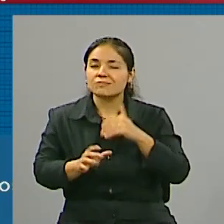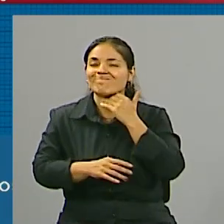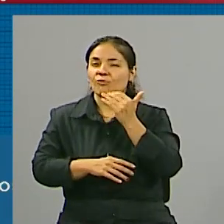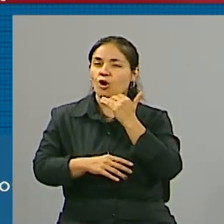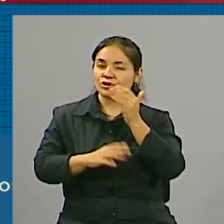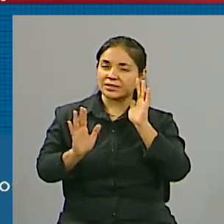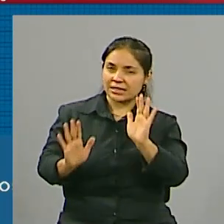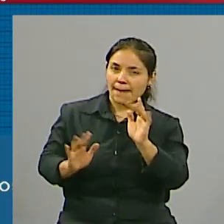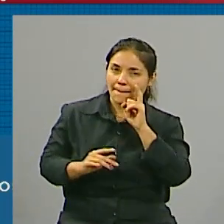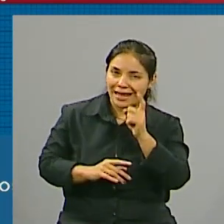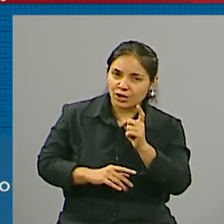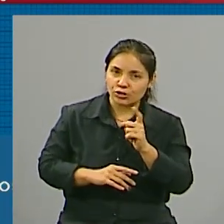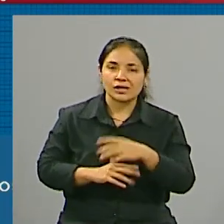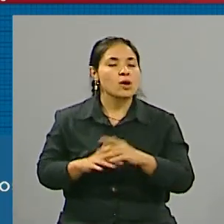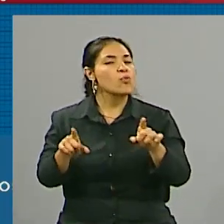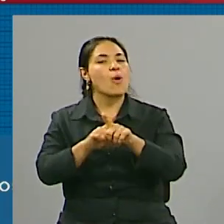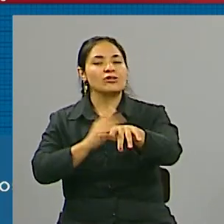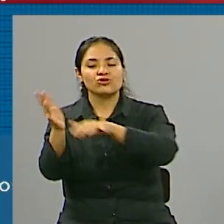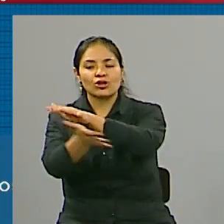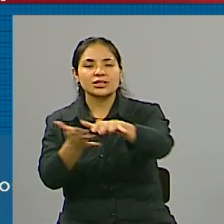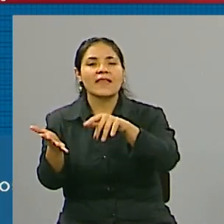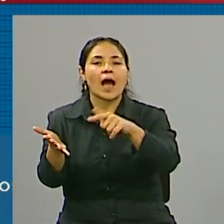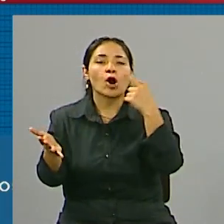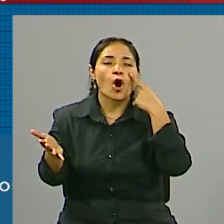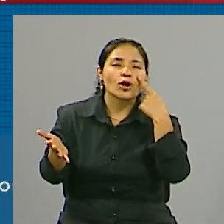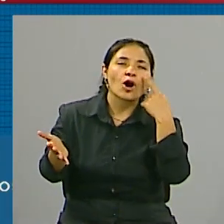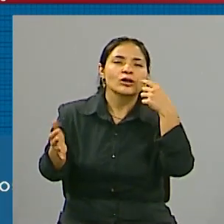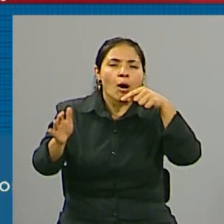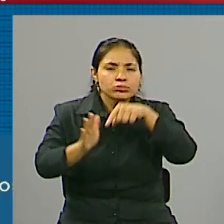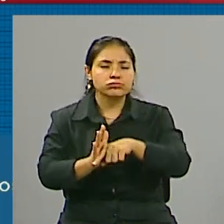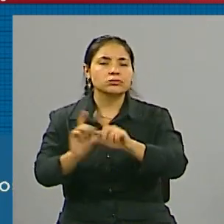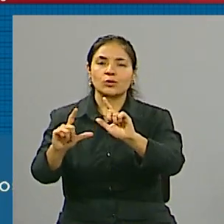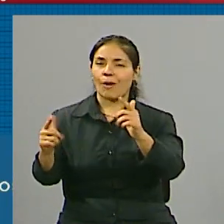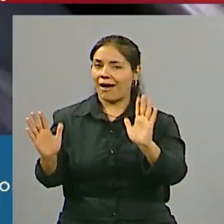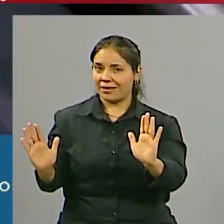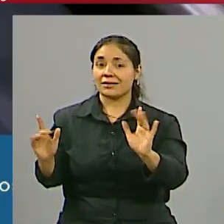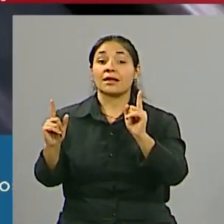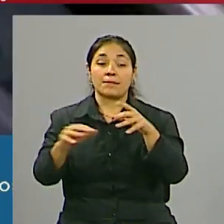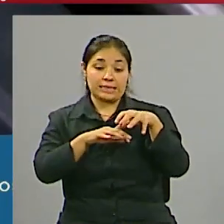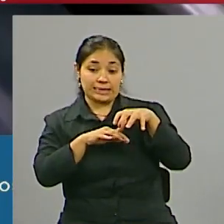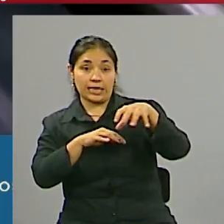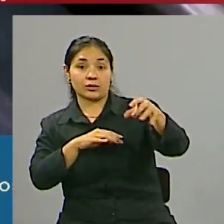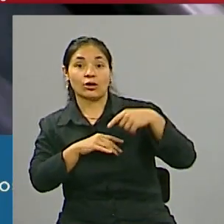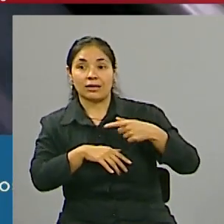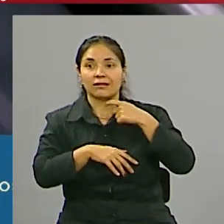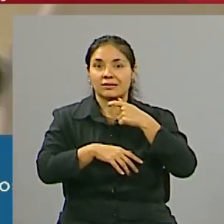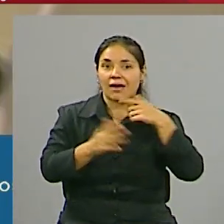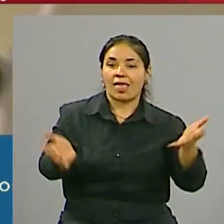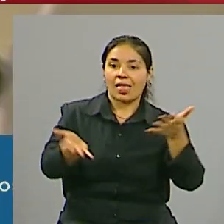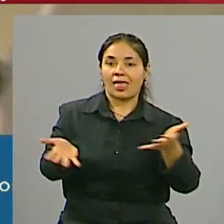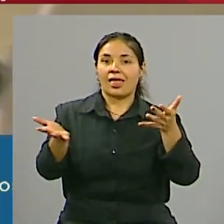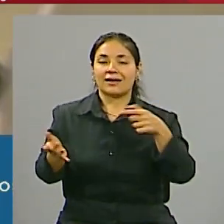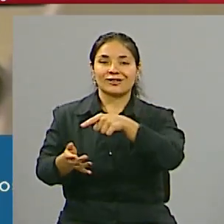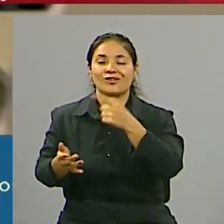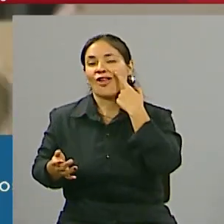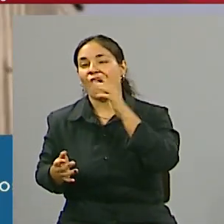sociedad hay mucho desconocimiento, ¿no? Y creo que algún sector, ¿no?, que impulsa este tipo de políticas se aprovecha